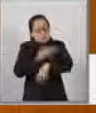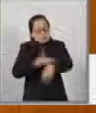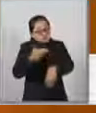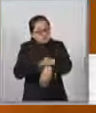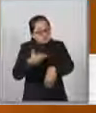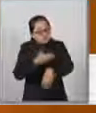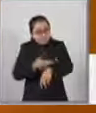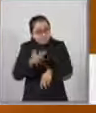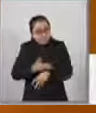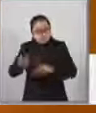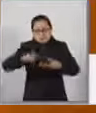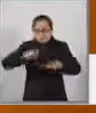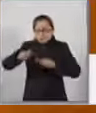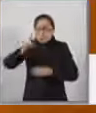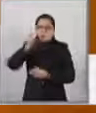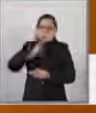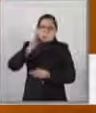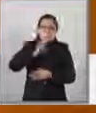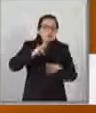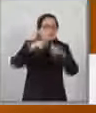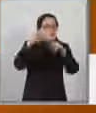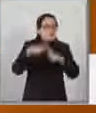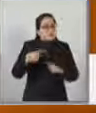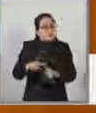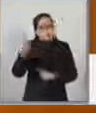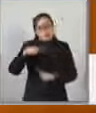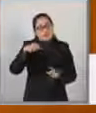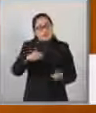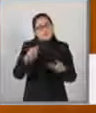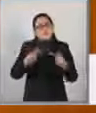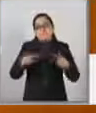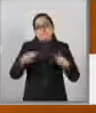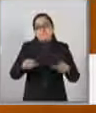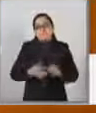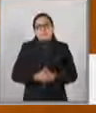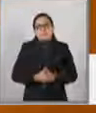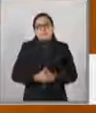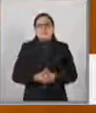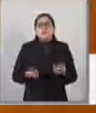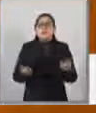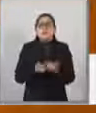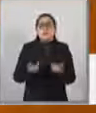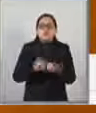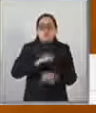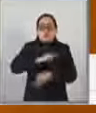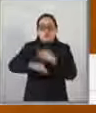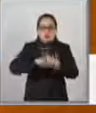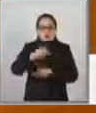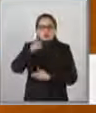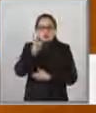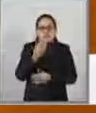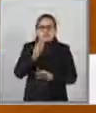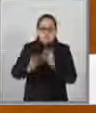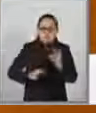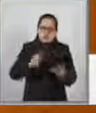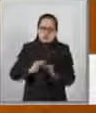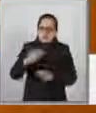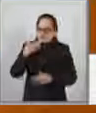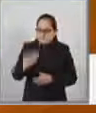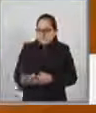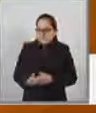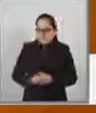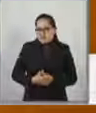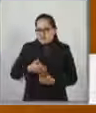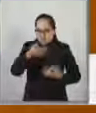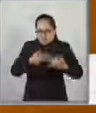se aporten todas las pruebas que se tengan en contra de los sujetos señalados. Todos queremos un debido proceso. Nadie